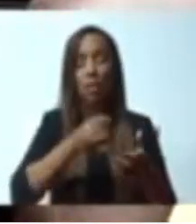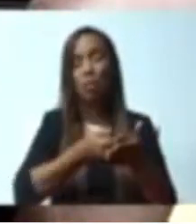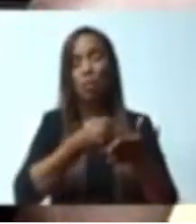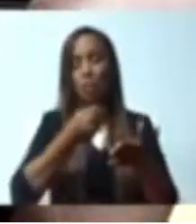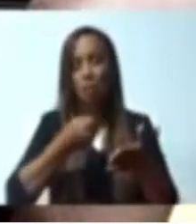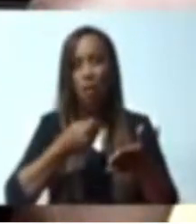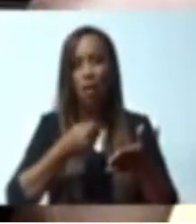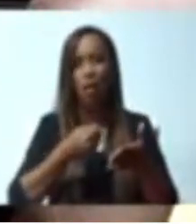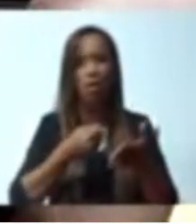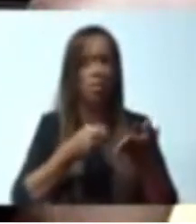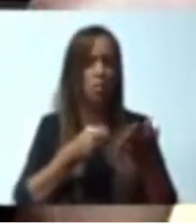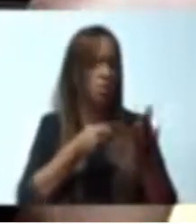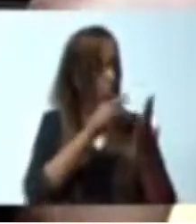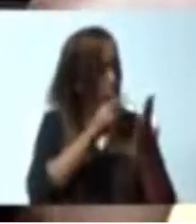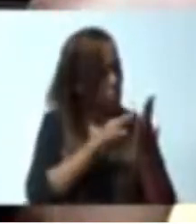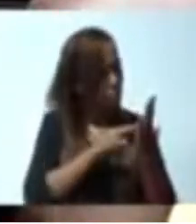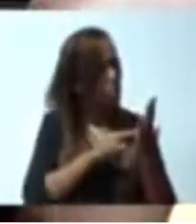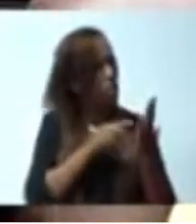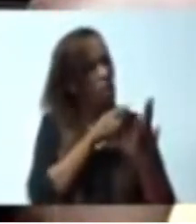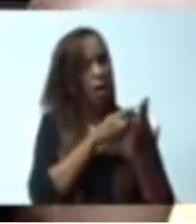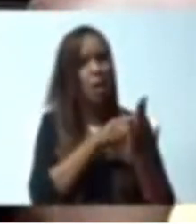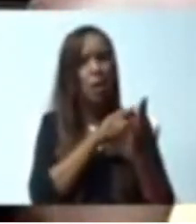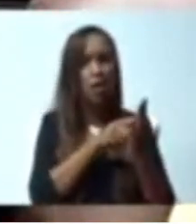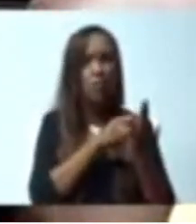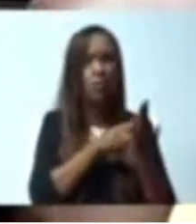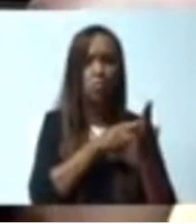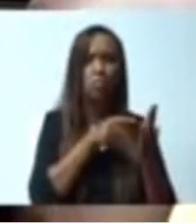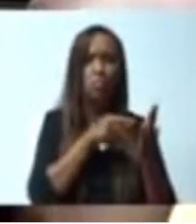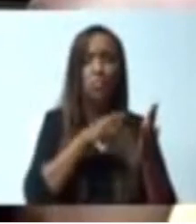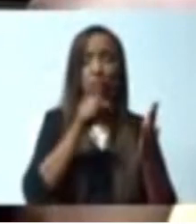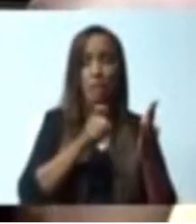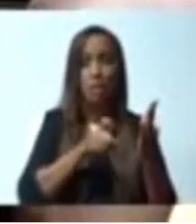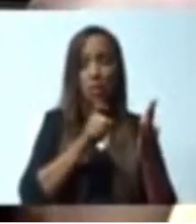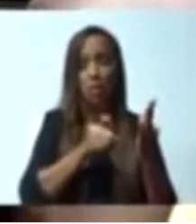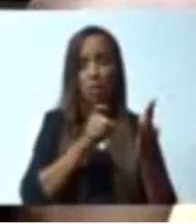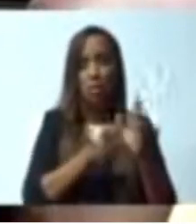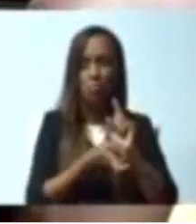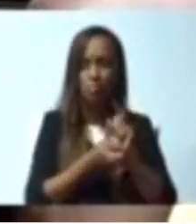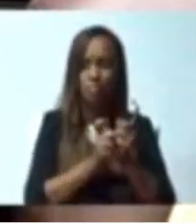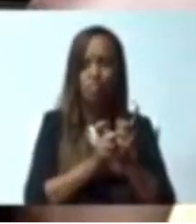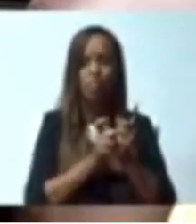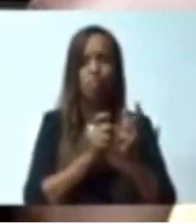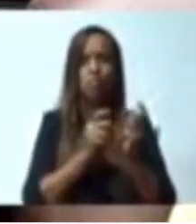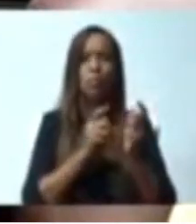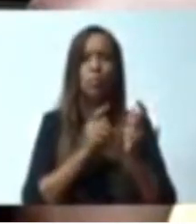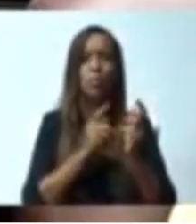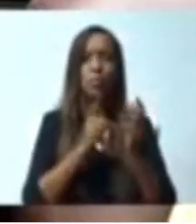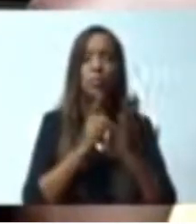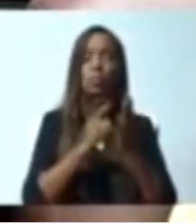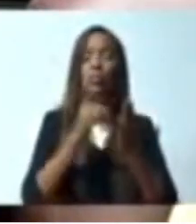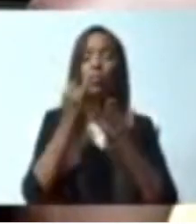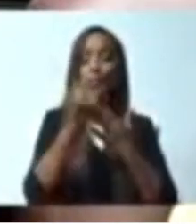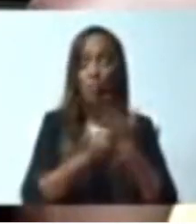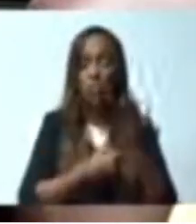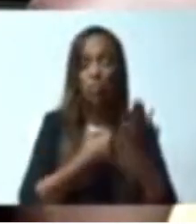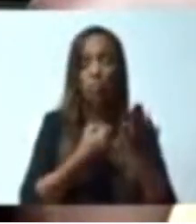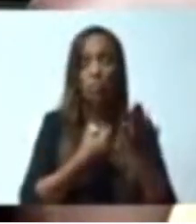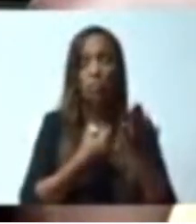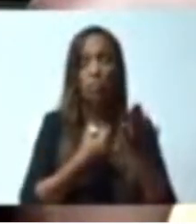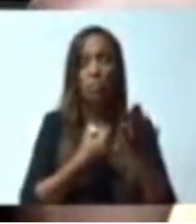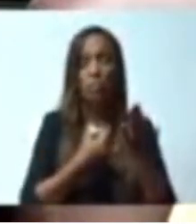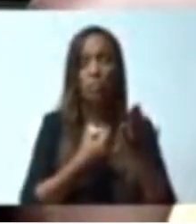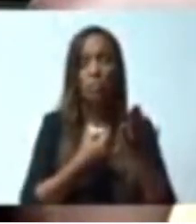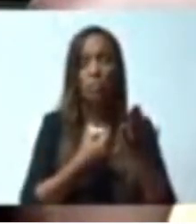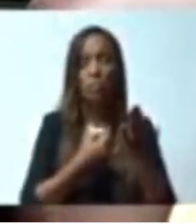son detalles que perfeccionan el proyecto y lo mejoran. Pero es importantísimo que el proyecto sea aprobado. Y si no se aprueba